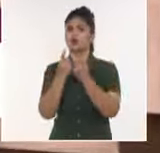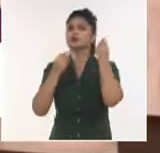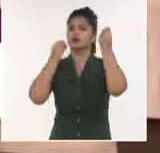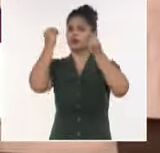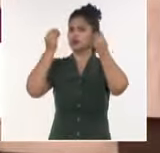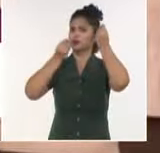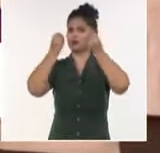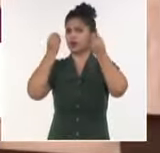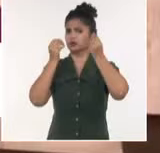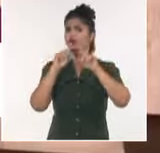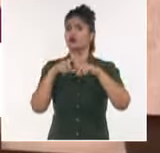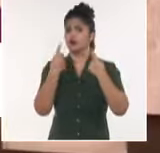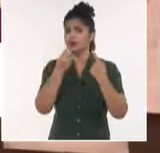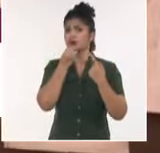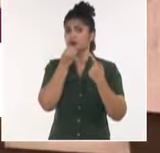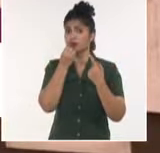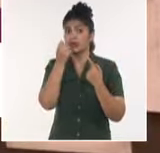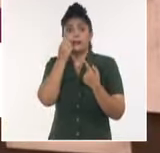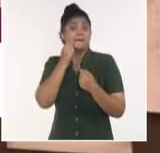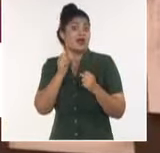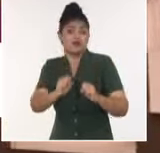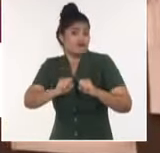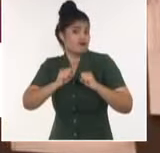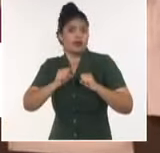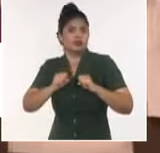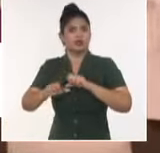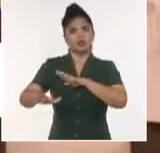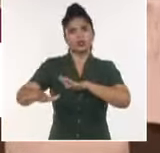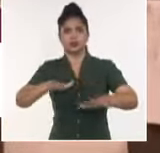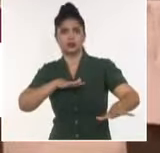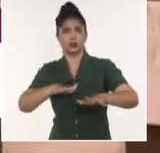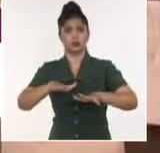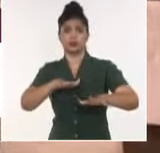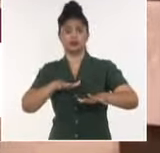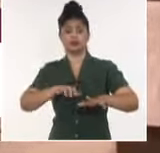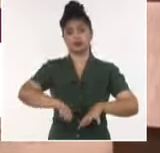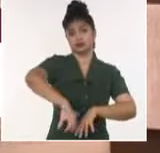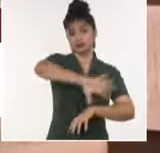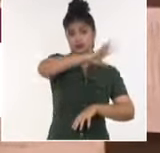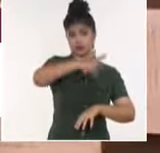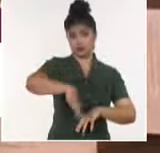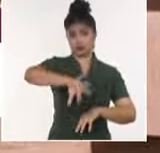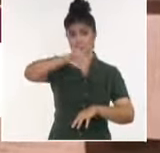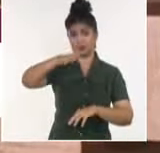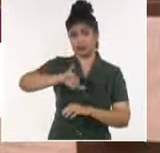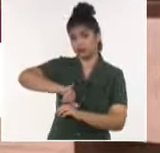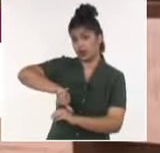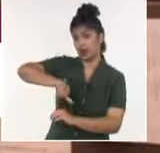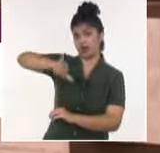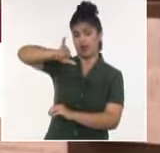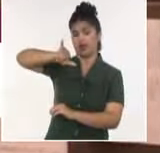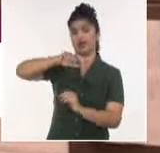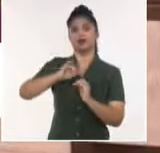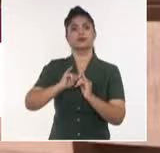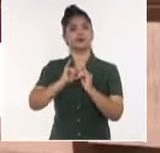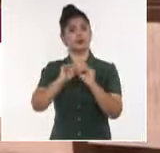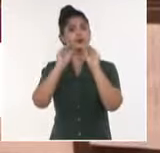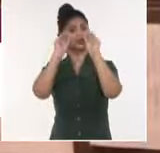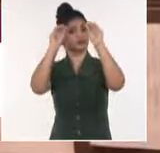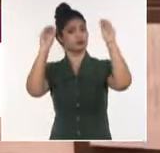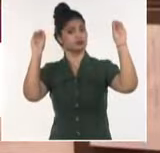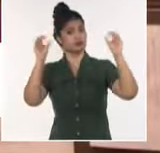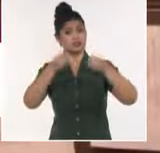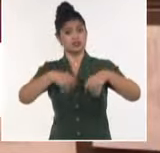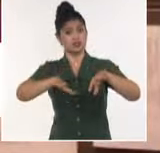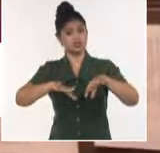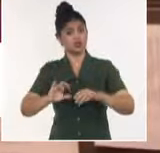un megaterremoto en la fosa submarina de Nankai. Se trata de la primera vez que la agencia emite una alerta de este tipo. Se espera que la advertencia